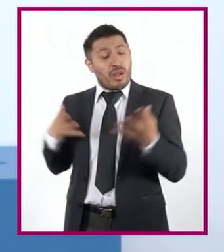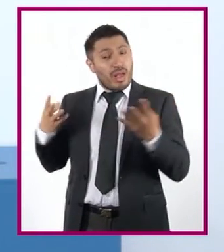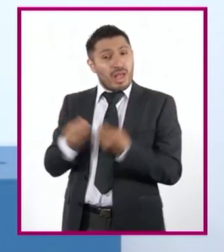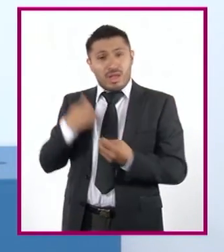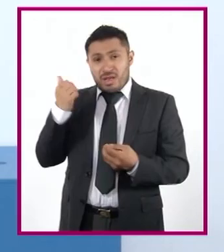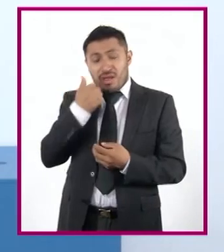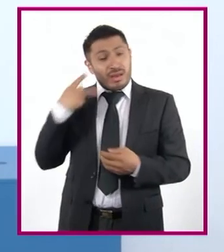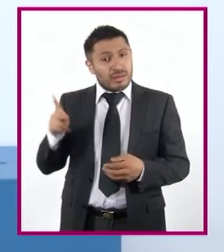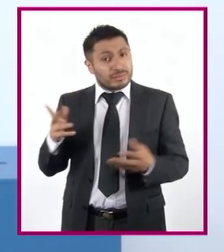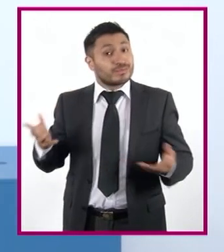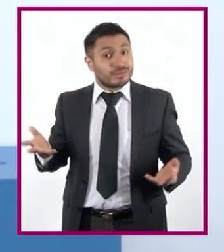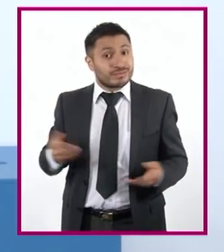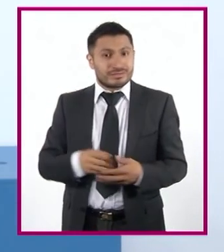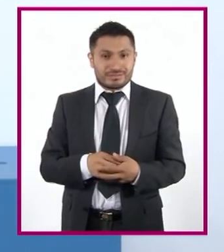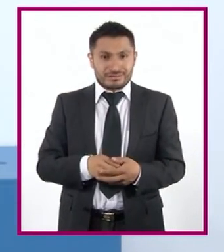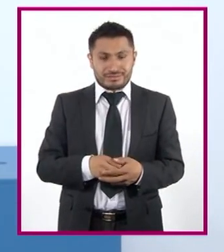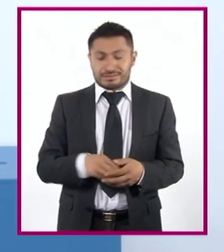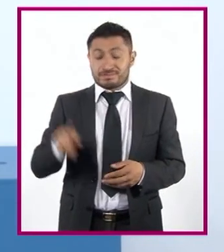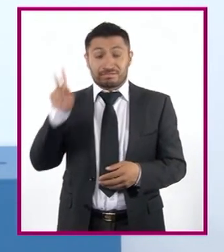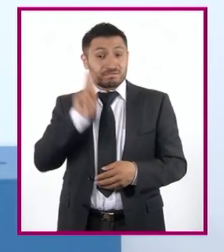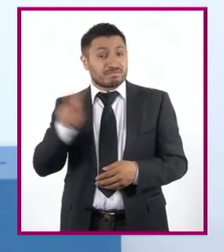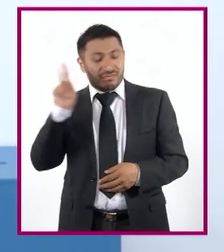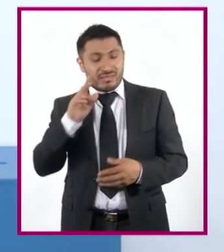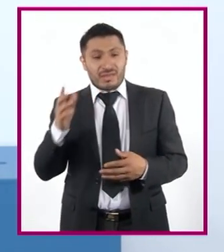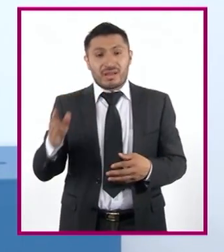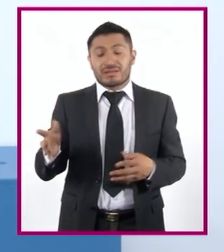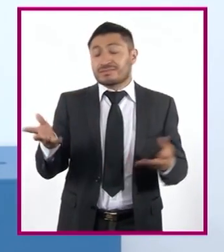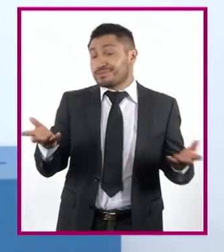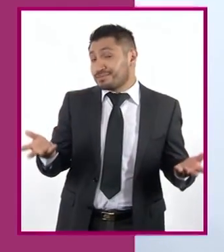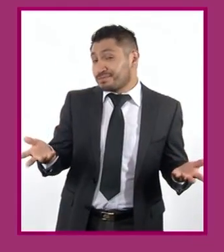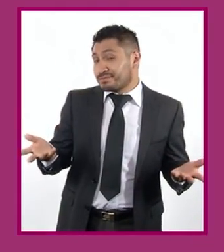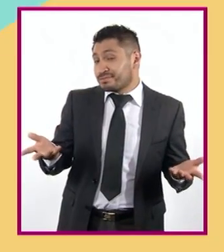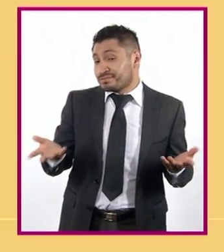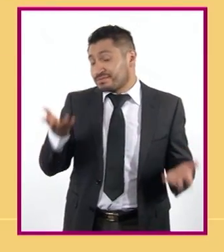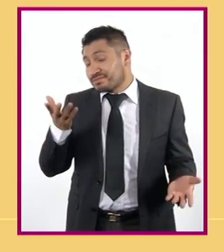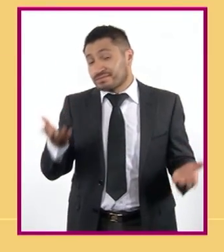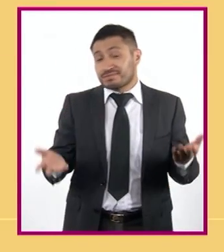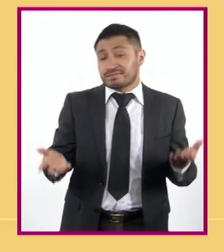alumnos. Vamos a comparar sus trabajos.